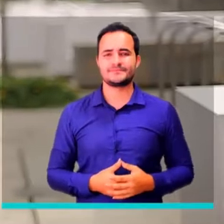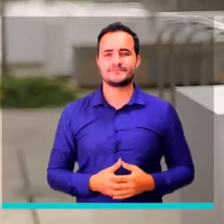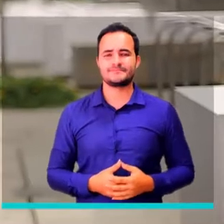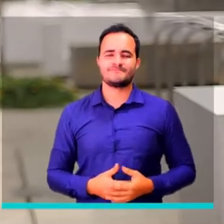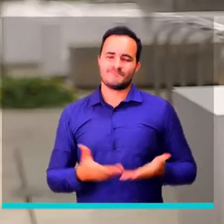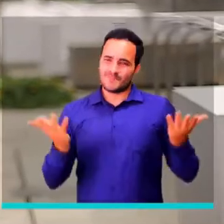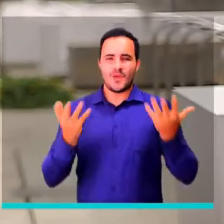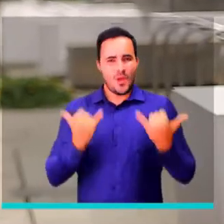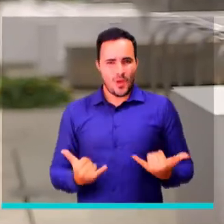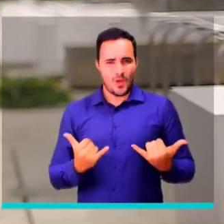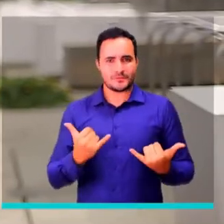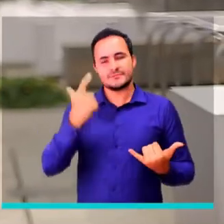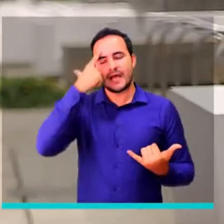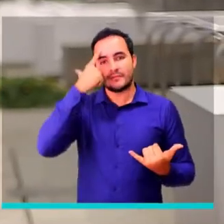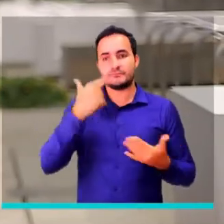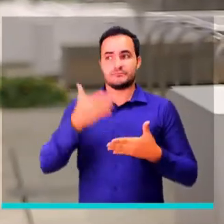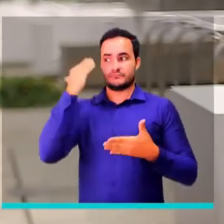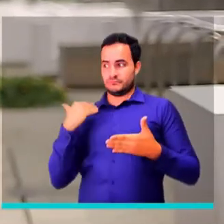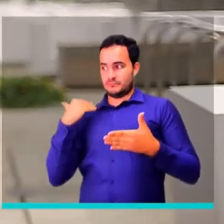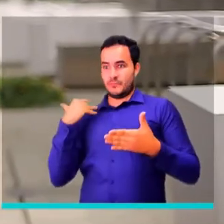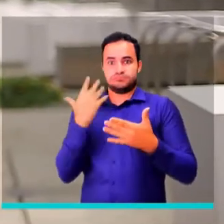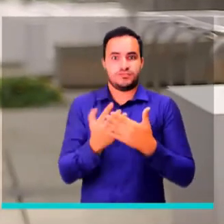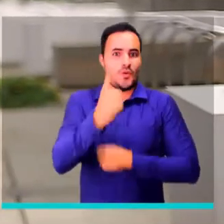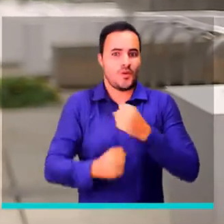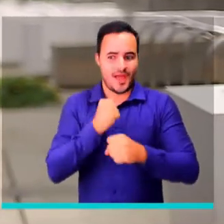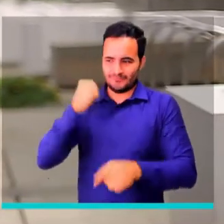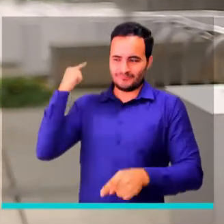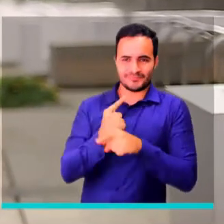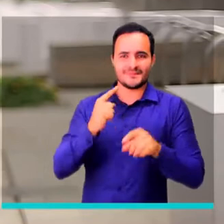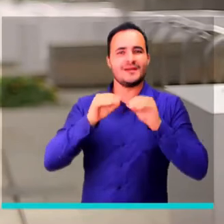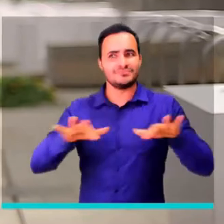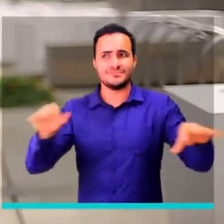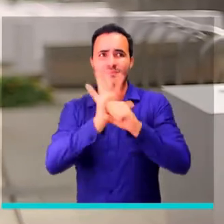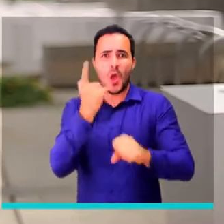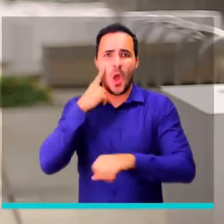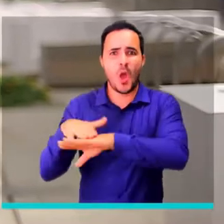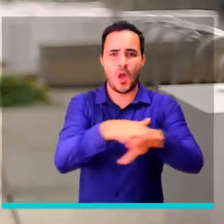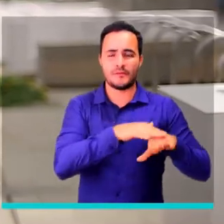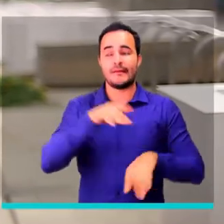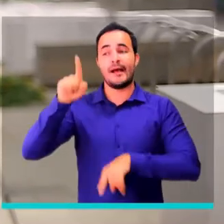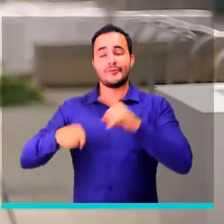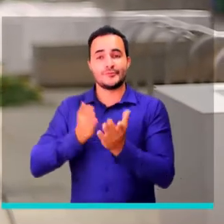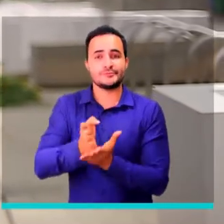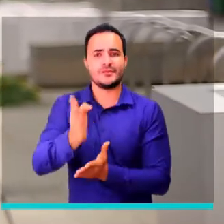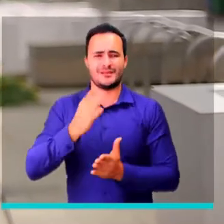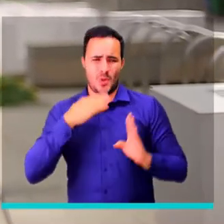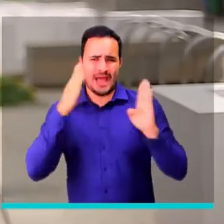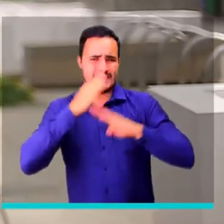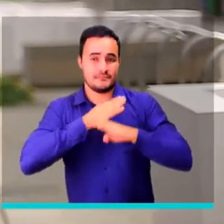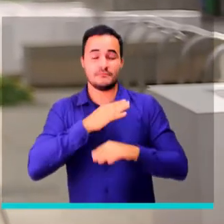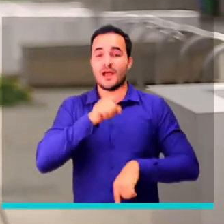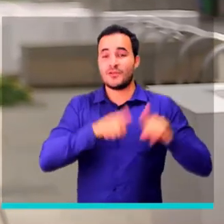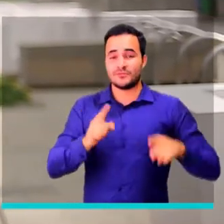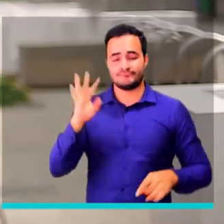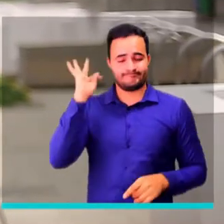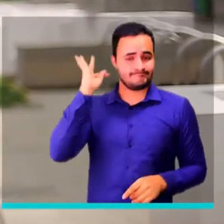Hoy, un año después de la declaratoria de pandemia, hay quienes dicen que el virus no existe. Sin embargo, son muchos los que dan fe de ello y